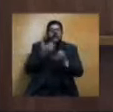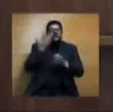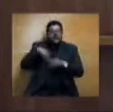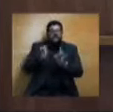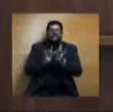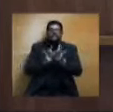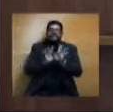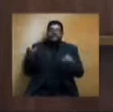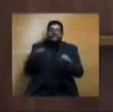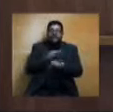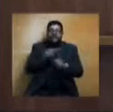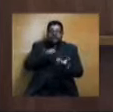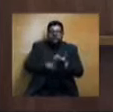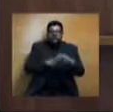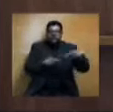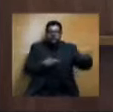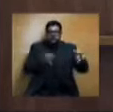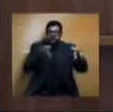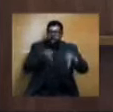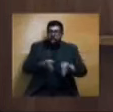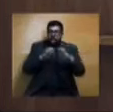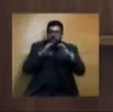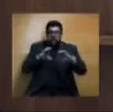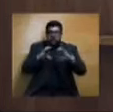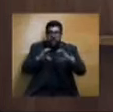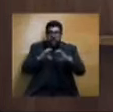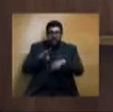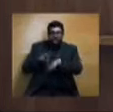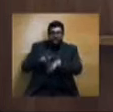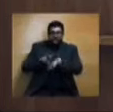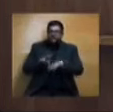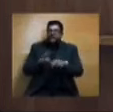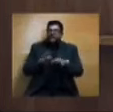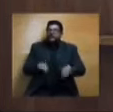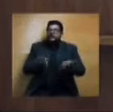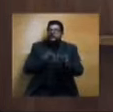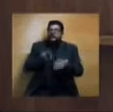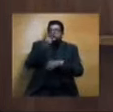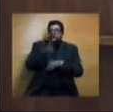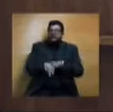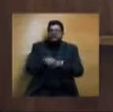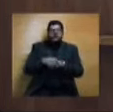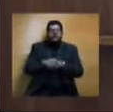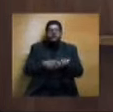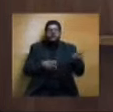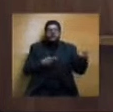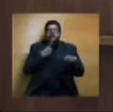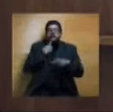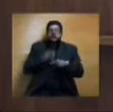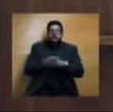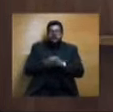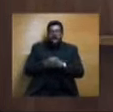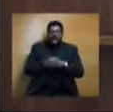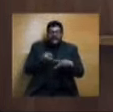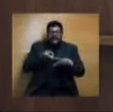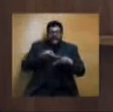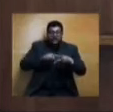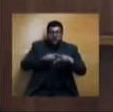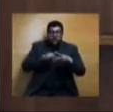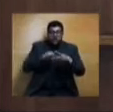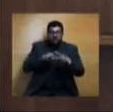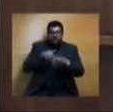sustentó en salvaguardar el principio de certeza, al ser indispensable que los supuestos para la procedencia del cómputo de las casillas